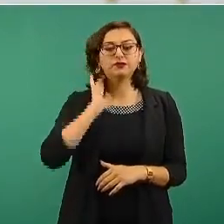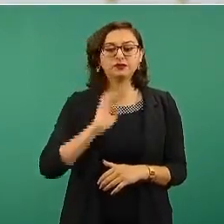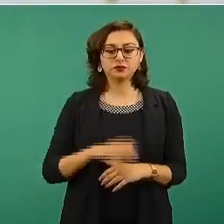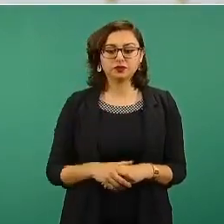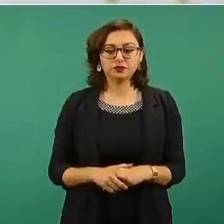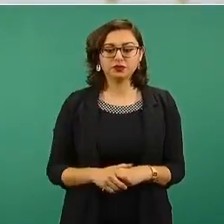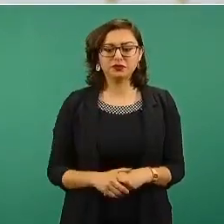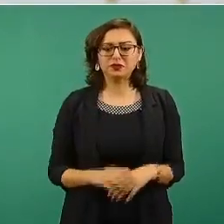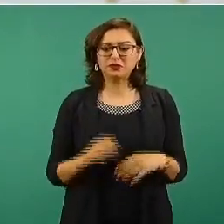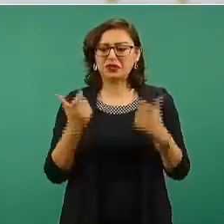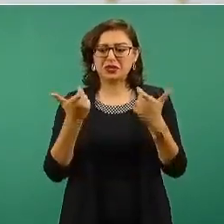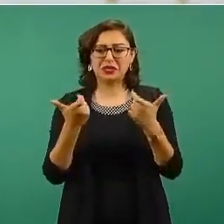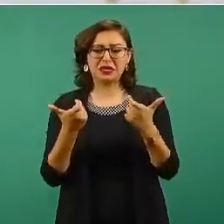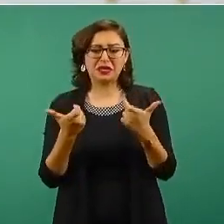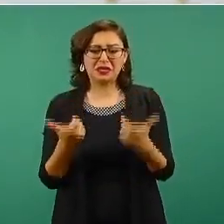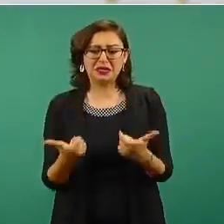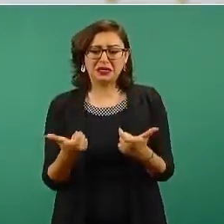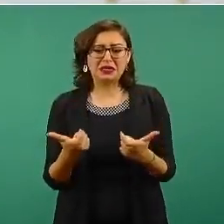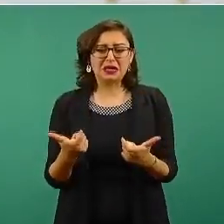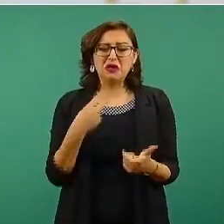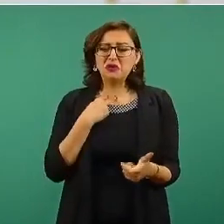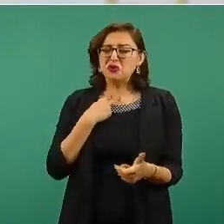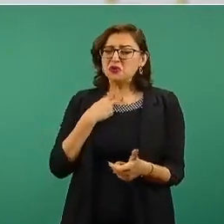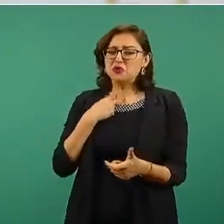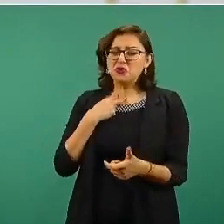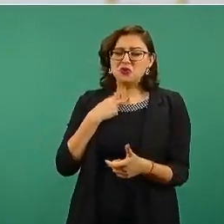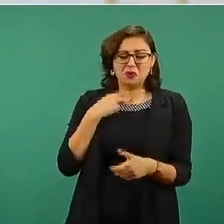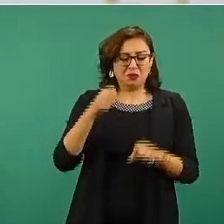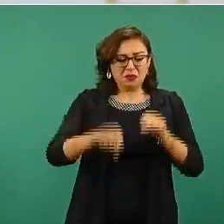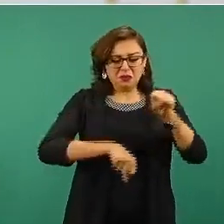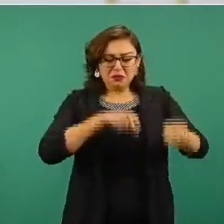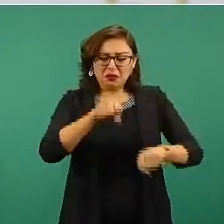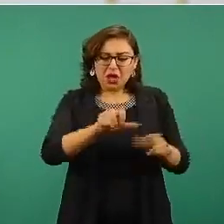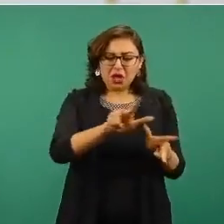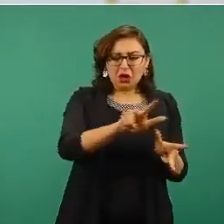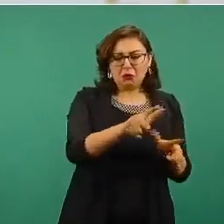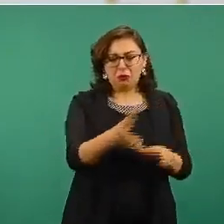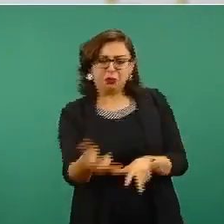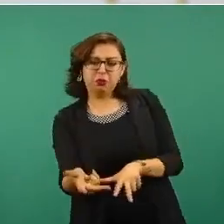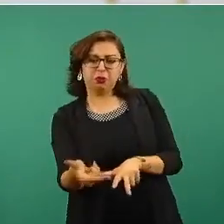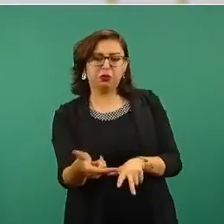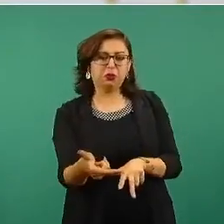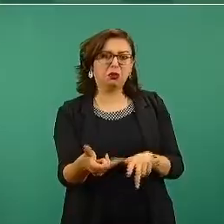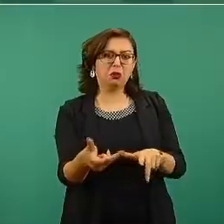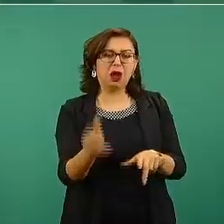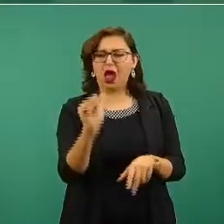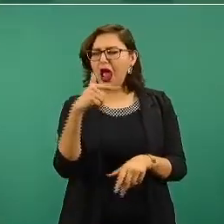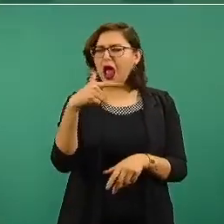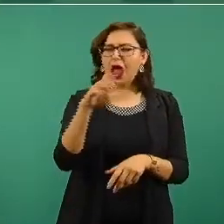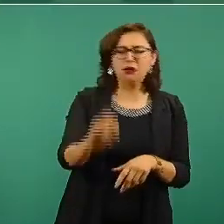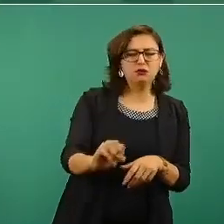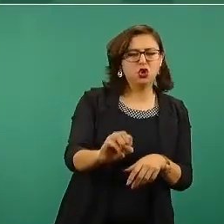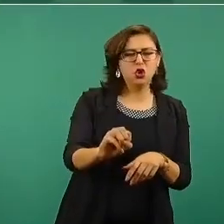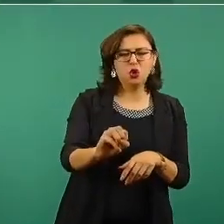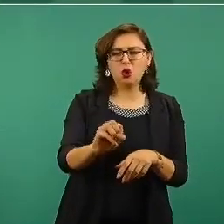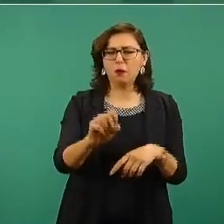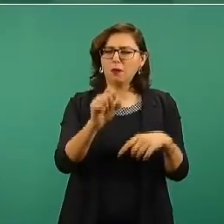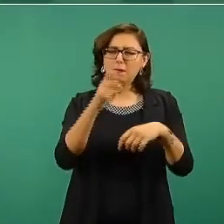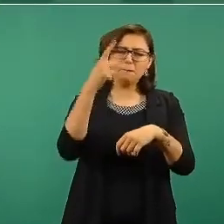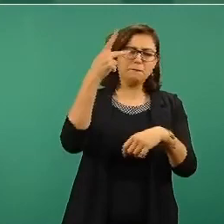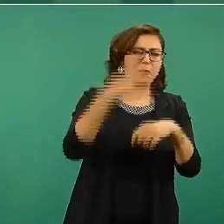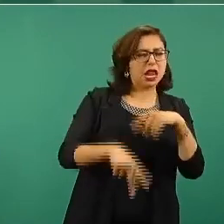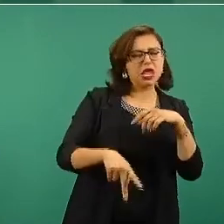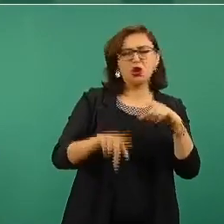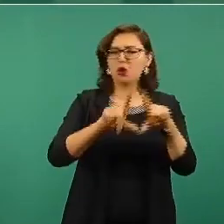Crisis económica, y se caía una bicicleta. López Obrador, peligro para México.